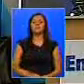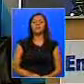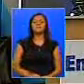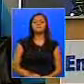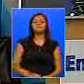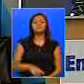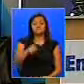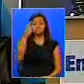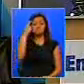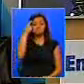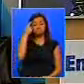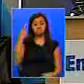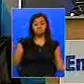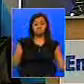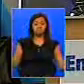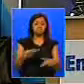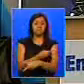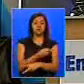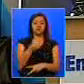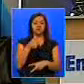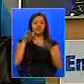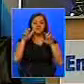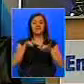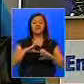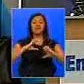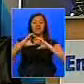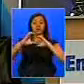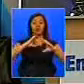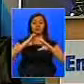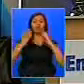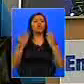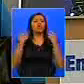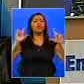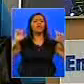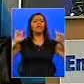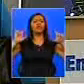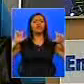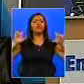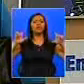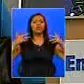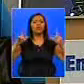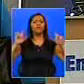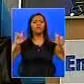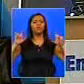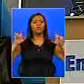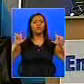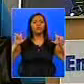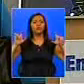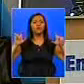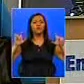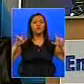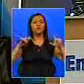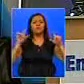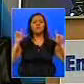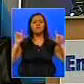todo? Que yo hice buscar al equipo de la Secretaría de Comunicación de dónde era esa fotografía, ¿no? Y hemos encontrado que